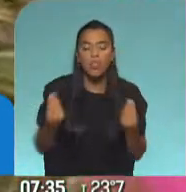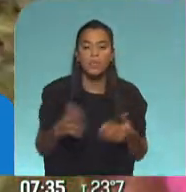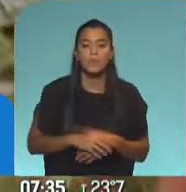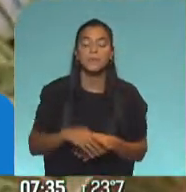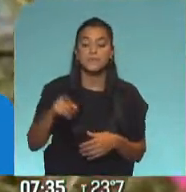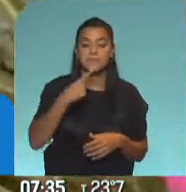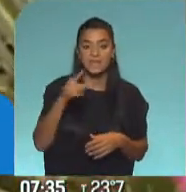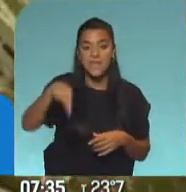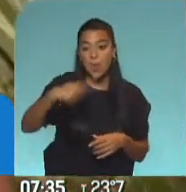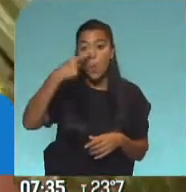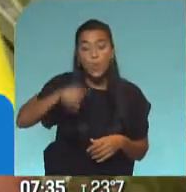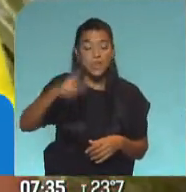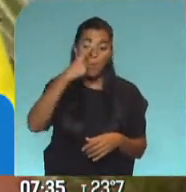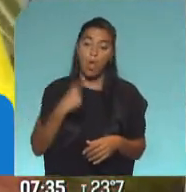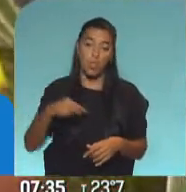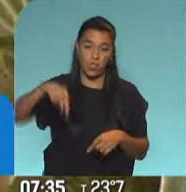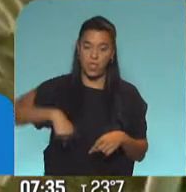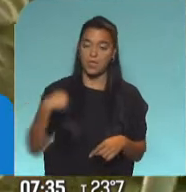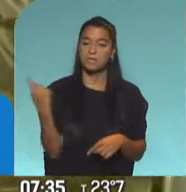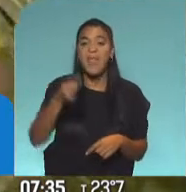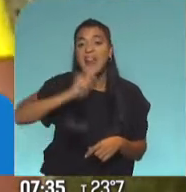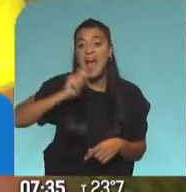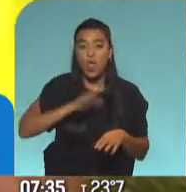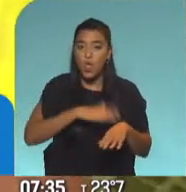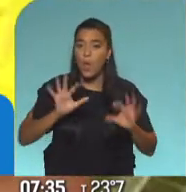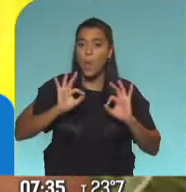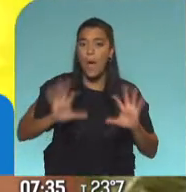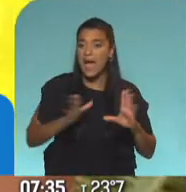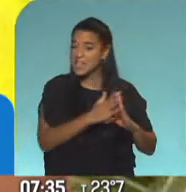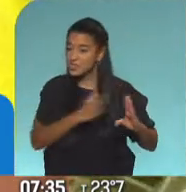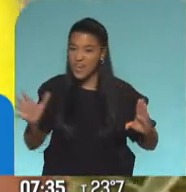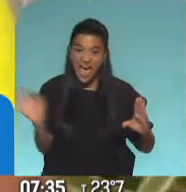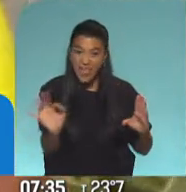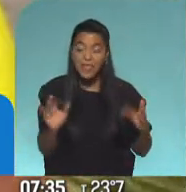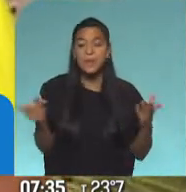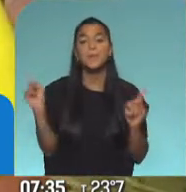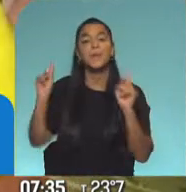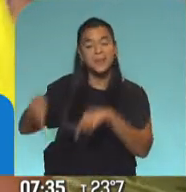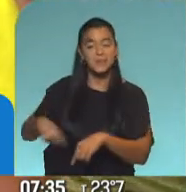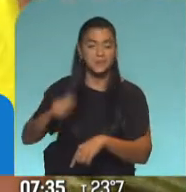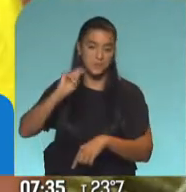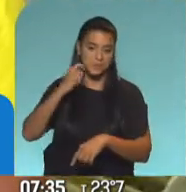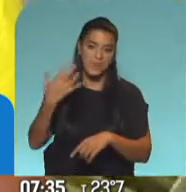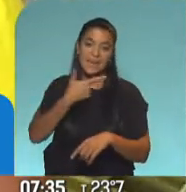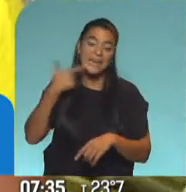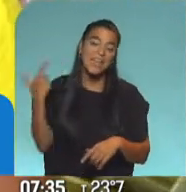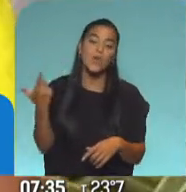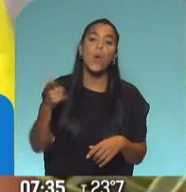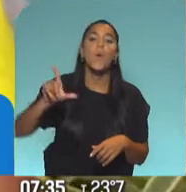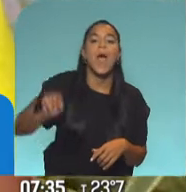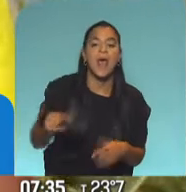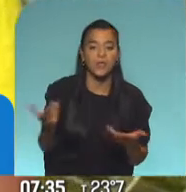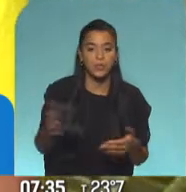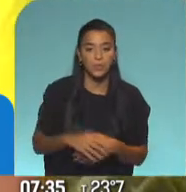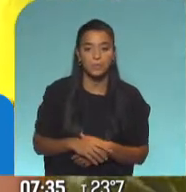día nuestro, no habíamos tomado helado en todas las vacaciones, así que bueno, vinimos. Acá es rico y barato, o sea, barato,